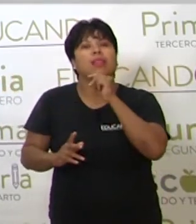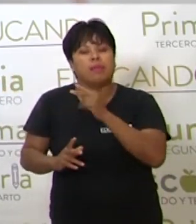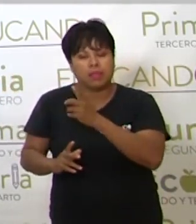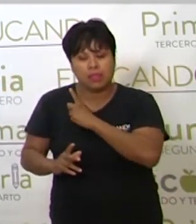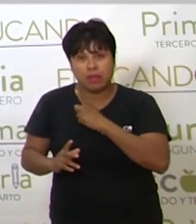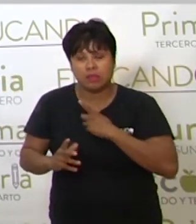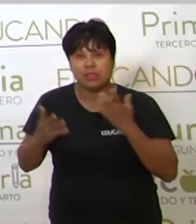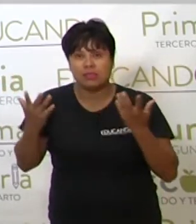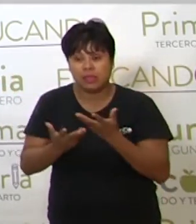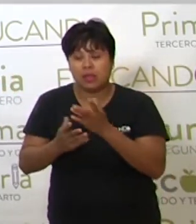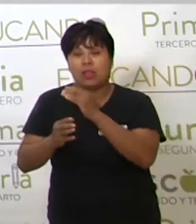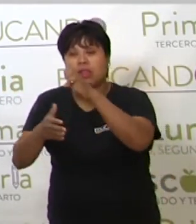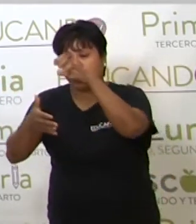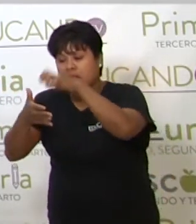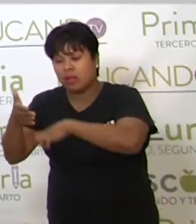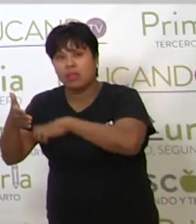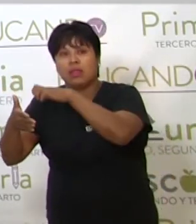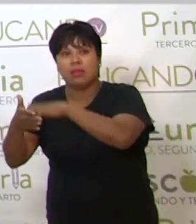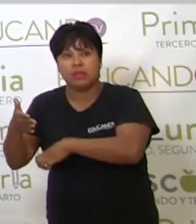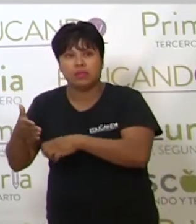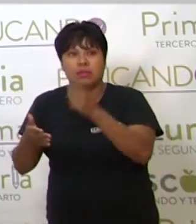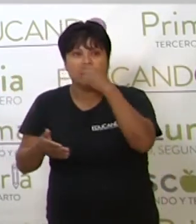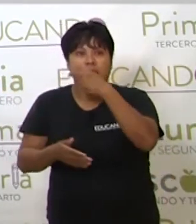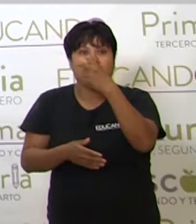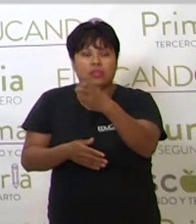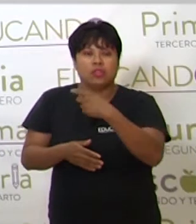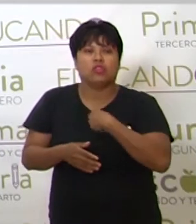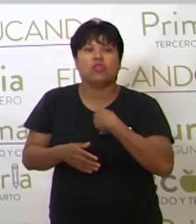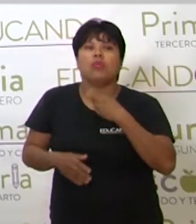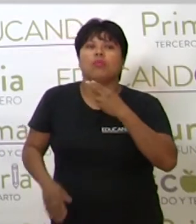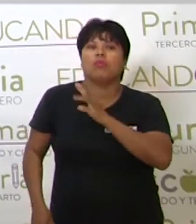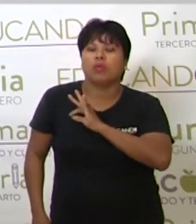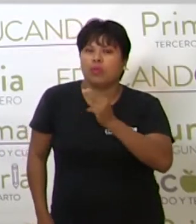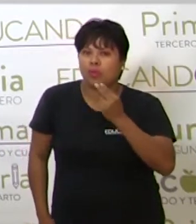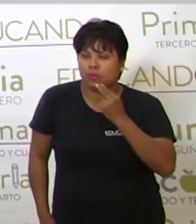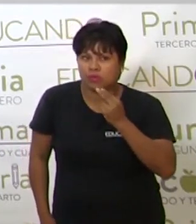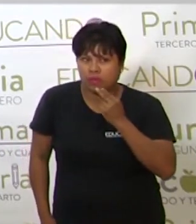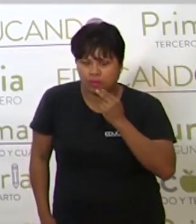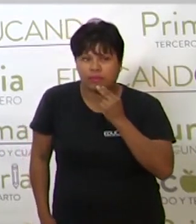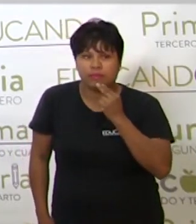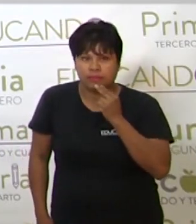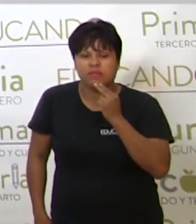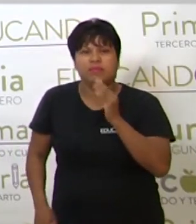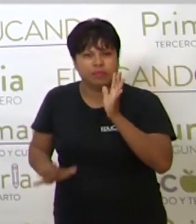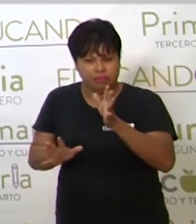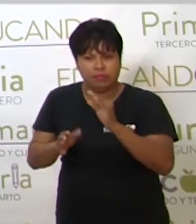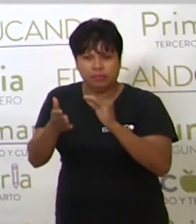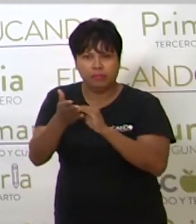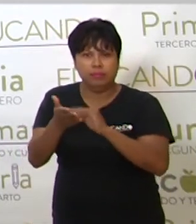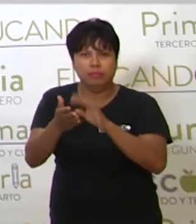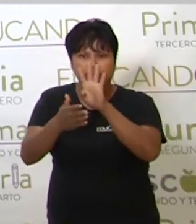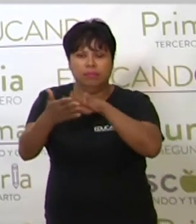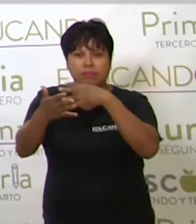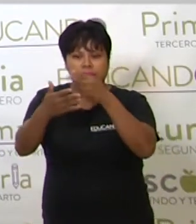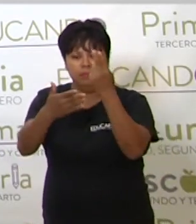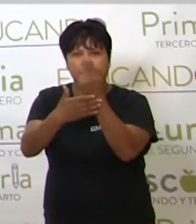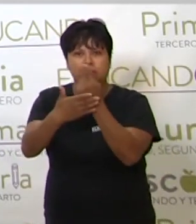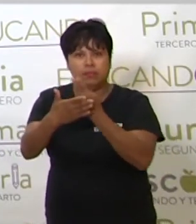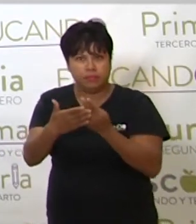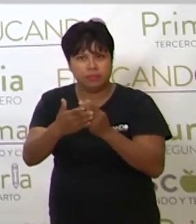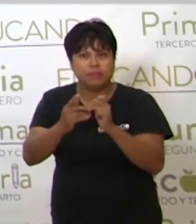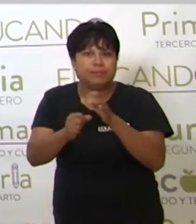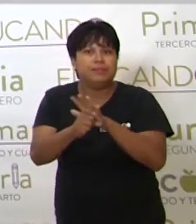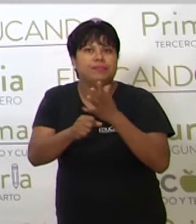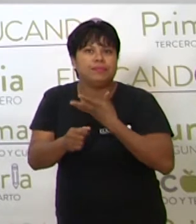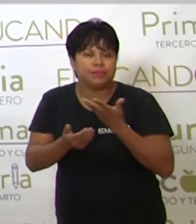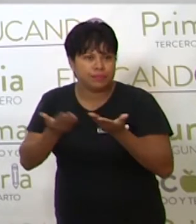siguiente lo que le restamos para eso me voy ahora a ocupar de que ella ya lo represente gráficamente recordemos que esto que tenemos acá